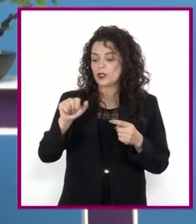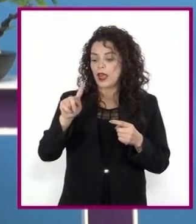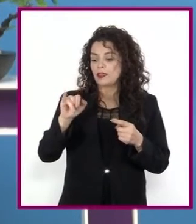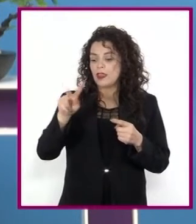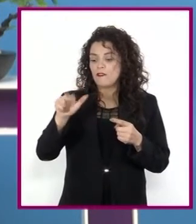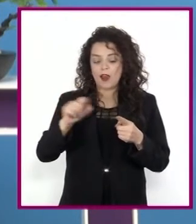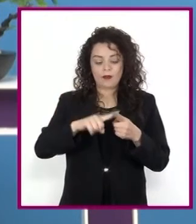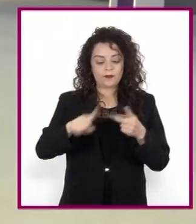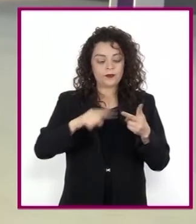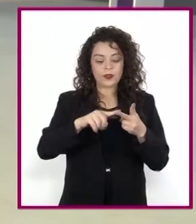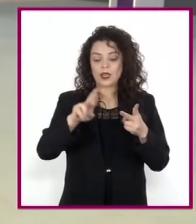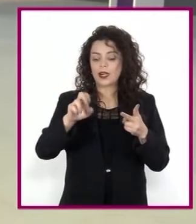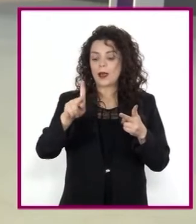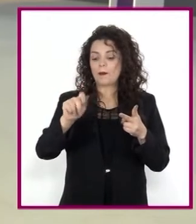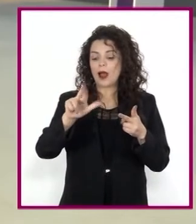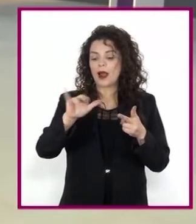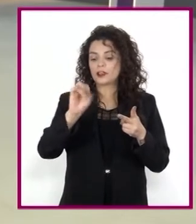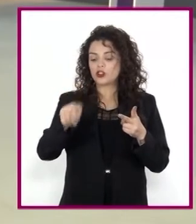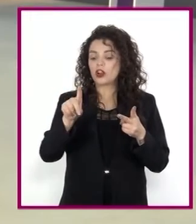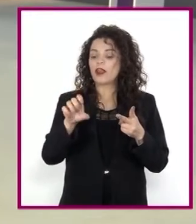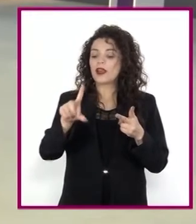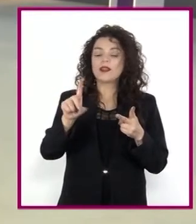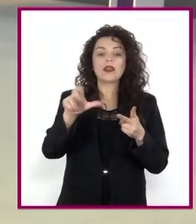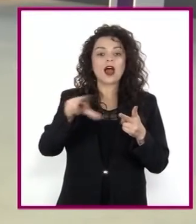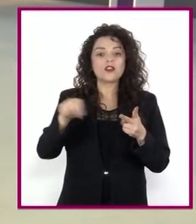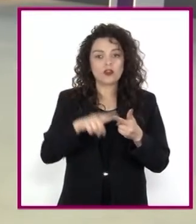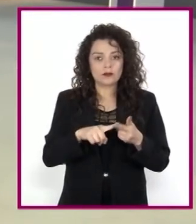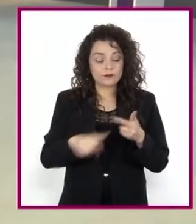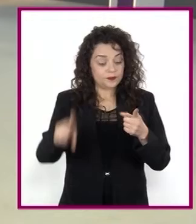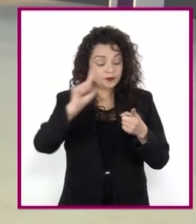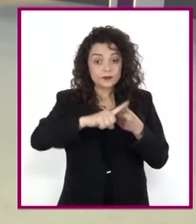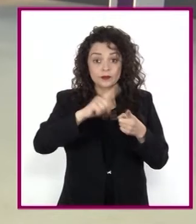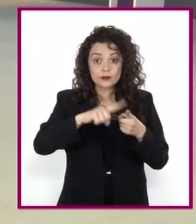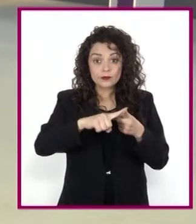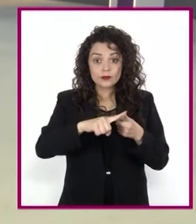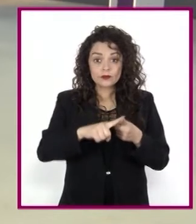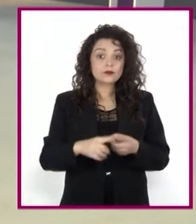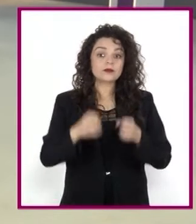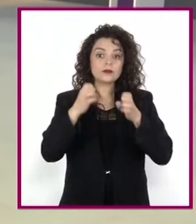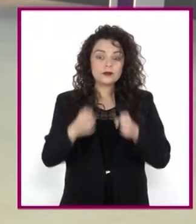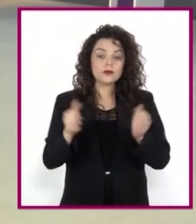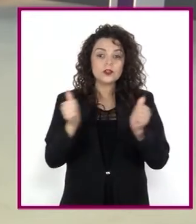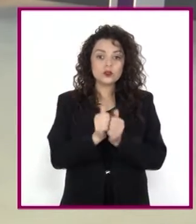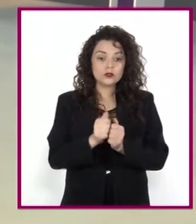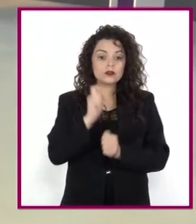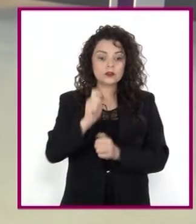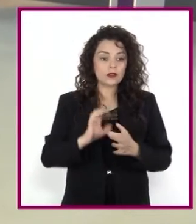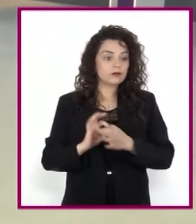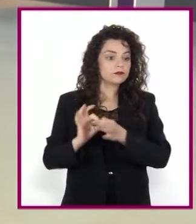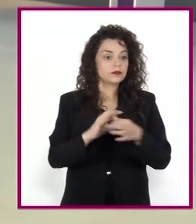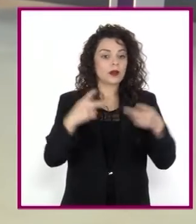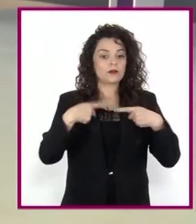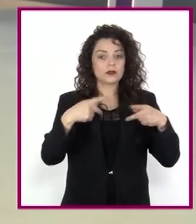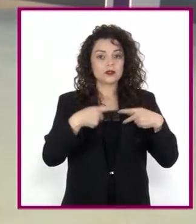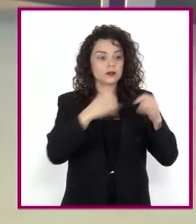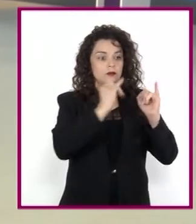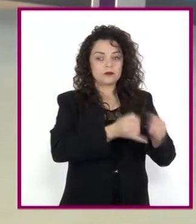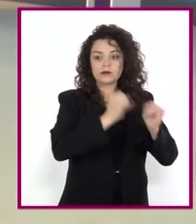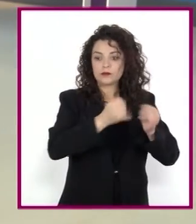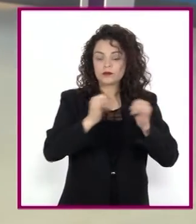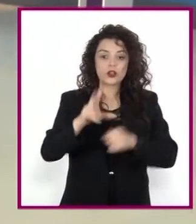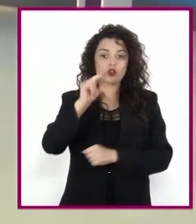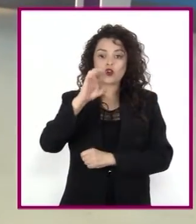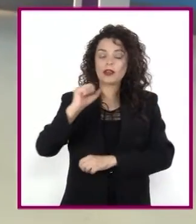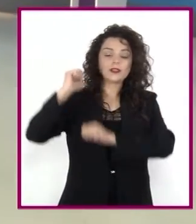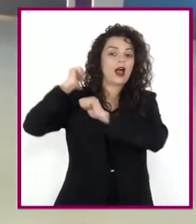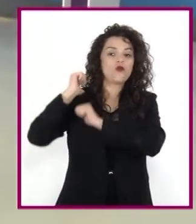daño. La justicia conmutativa se presenta entre particulares que no son ni actúan como